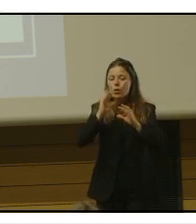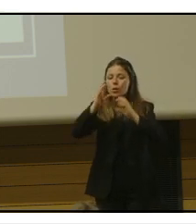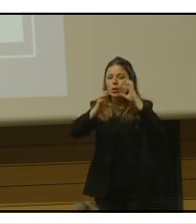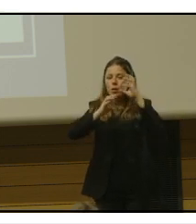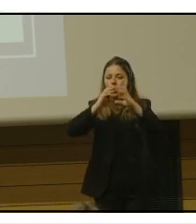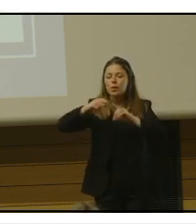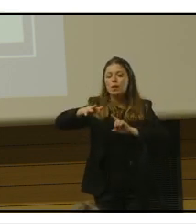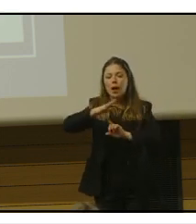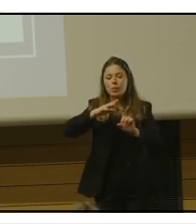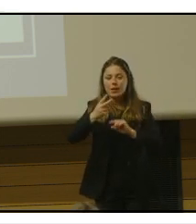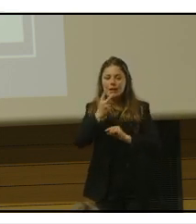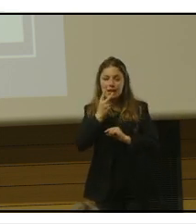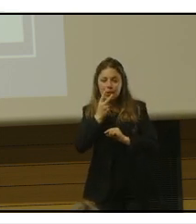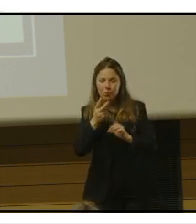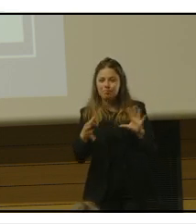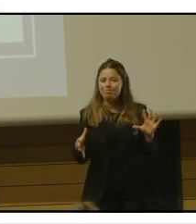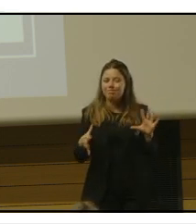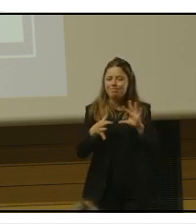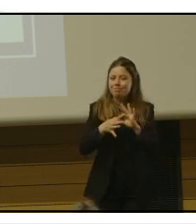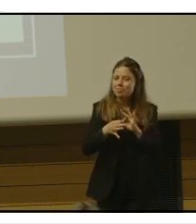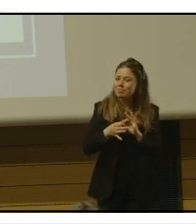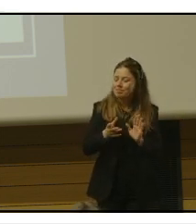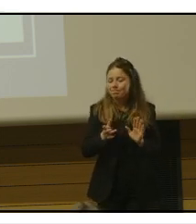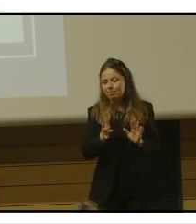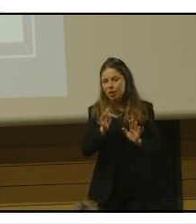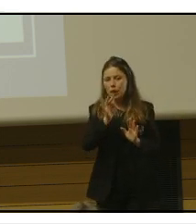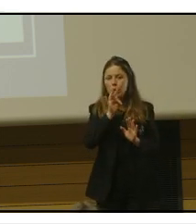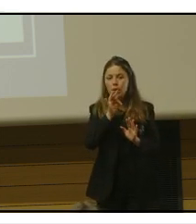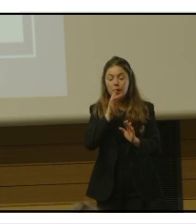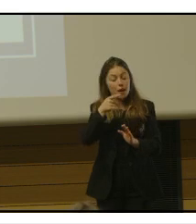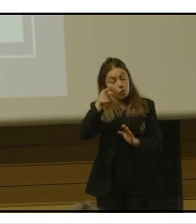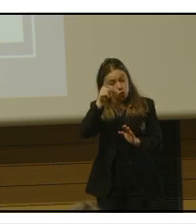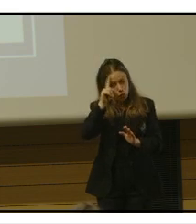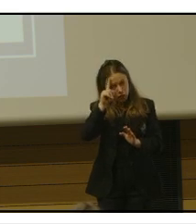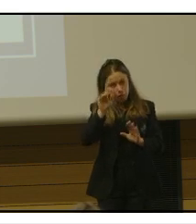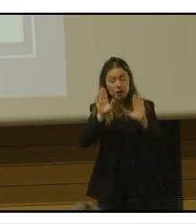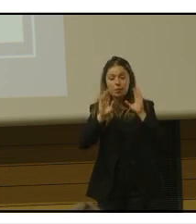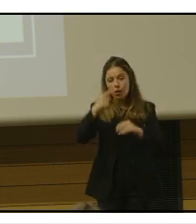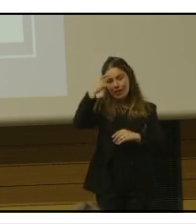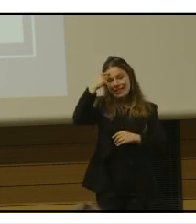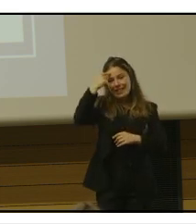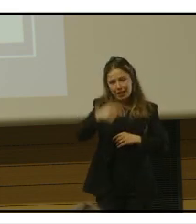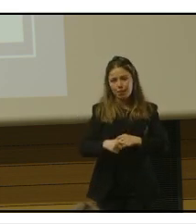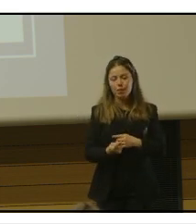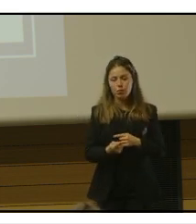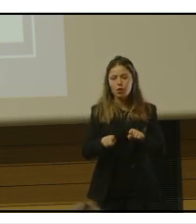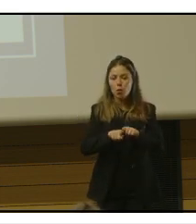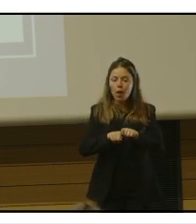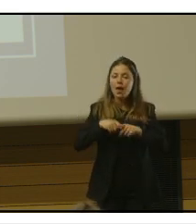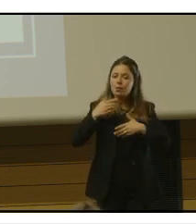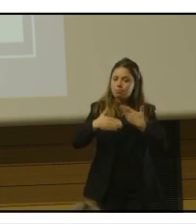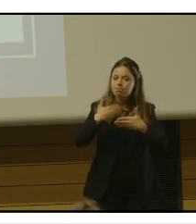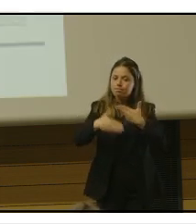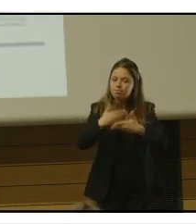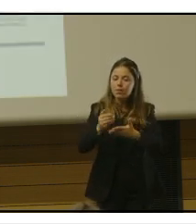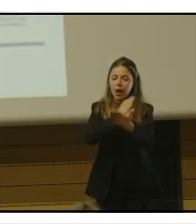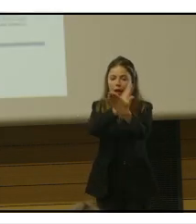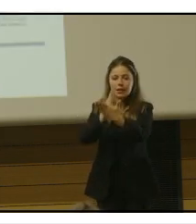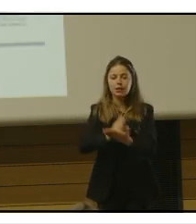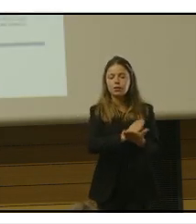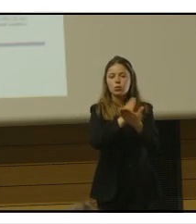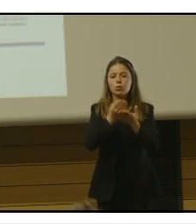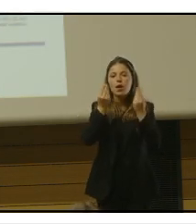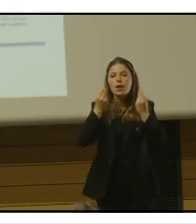ambiental de tabaco. ¿Se encontrará? Nosotros eso sí que no lo sabemos, pero sabemos que sí que se sigue avanzando en el estudio de